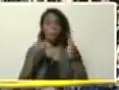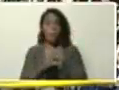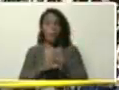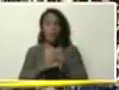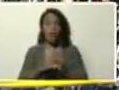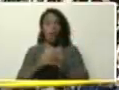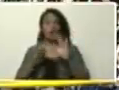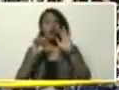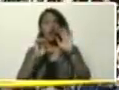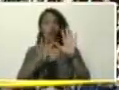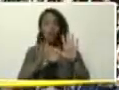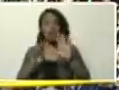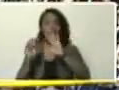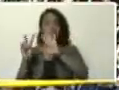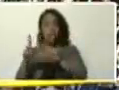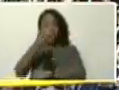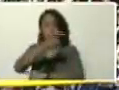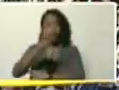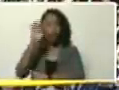9.097 personas diarias,